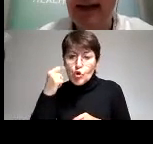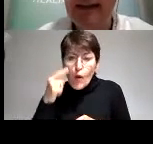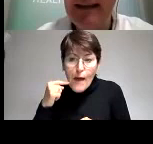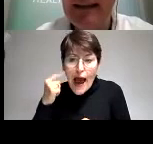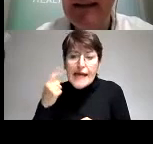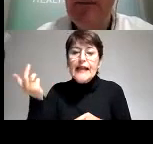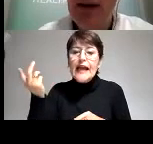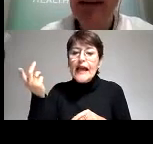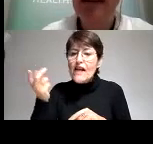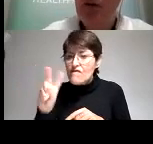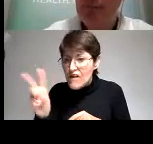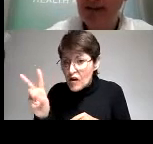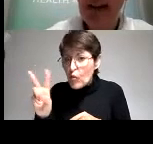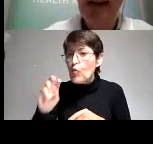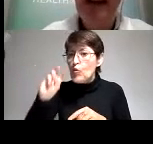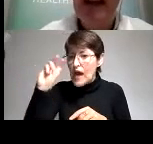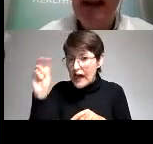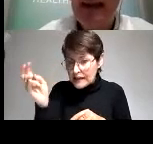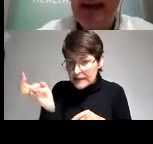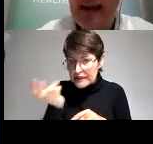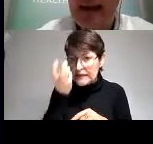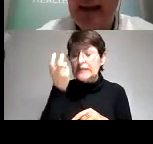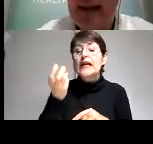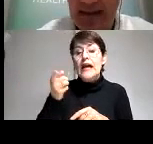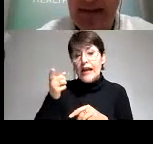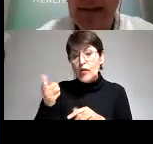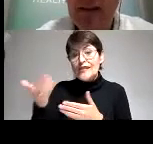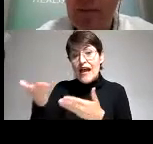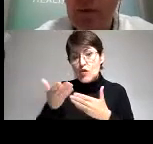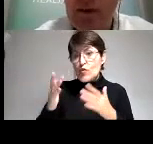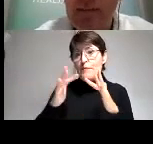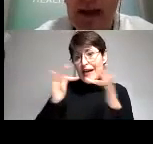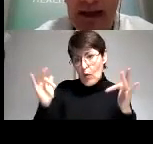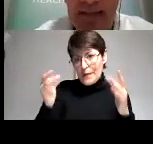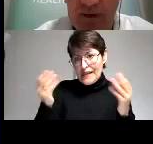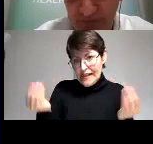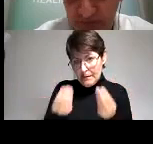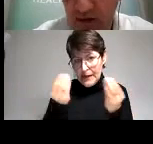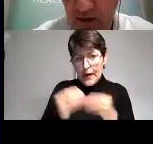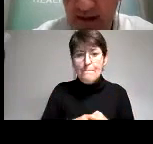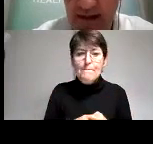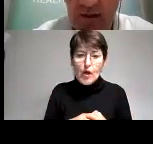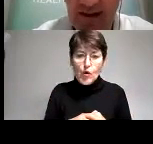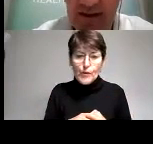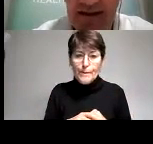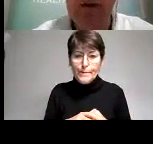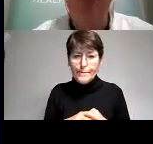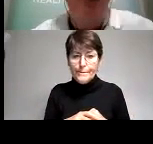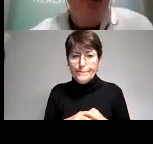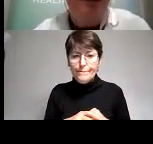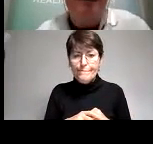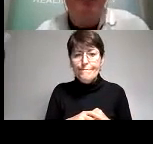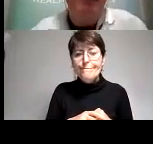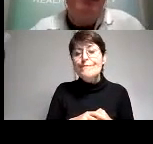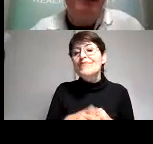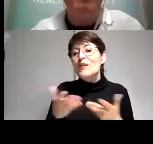en la dieta para intentar compensar la acidez que ya se produce por defecto en nuestra alimentación. Porque